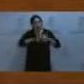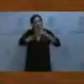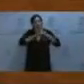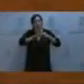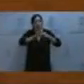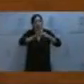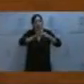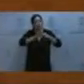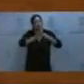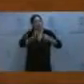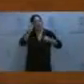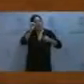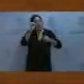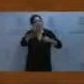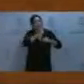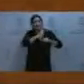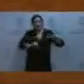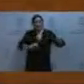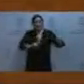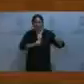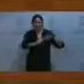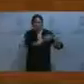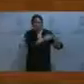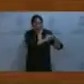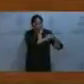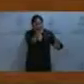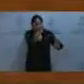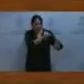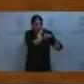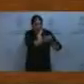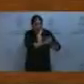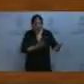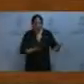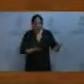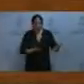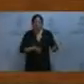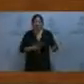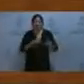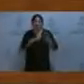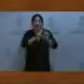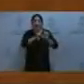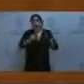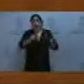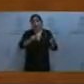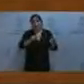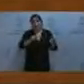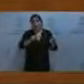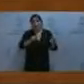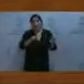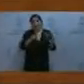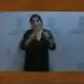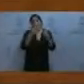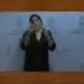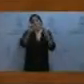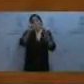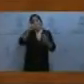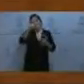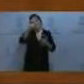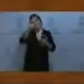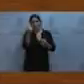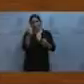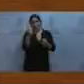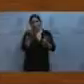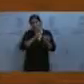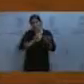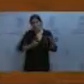de la que acabamos de escuchar aquí. Mire, la empresa mayoritariamente pública Sogepsa ha entrado en los últimos tiempos en una